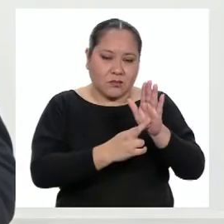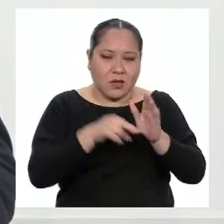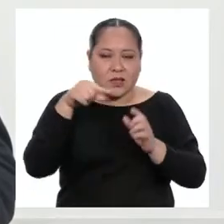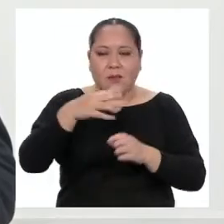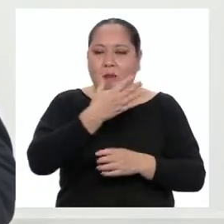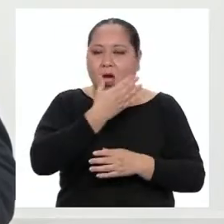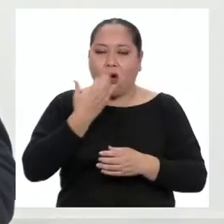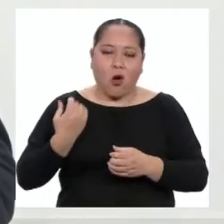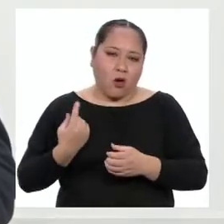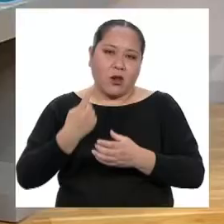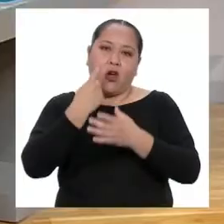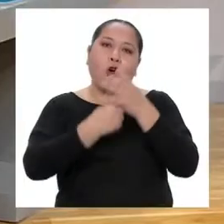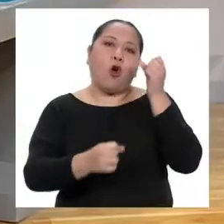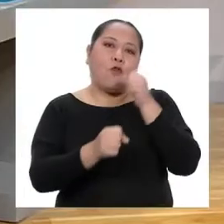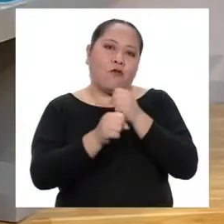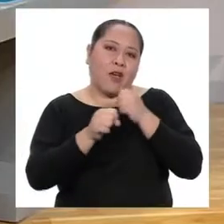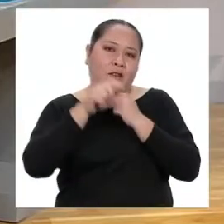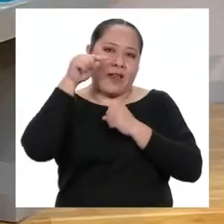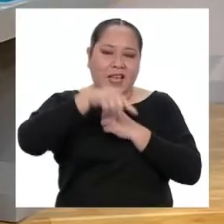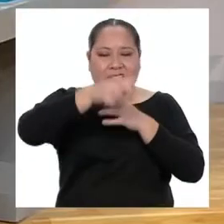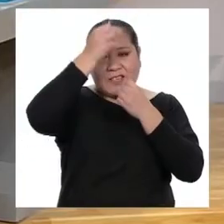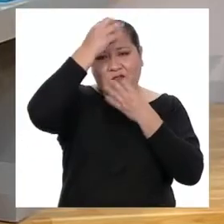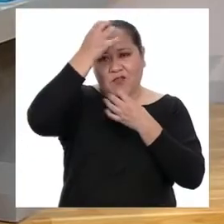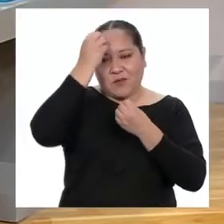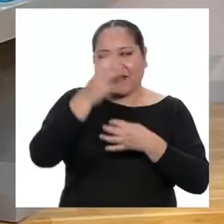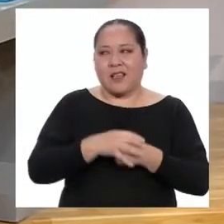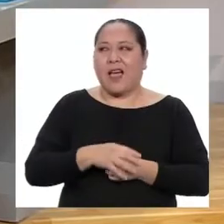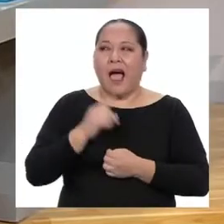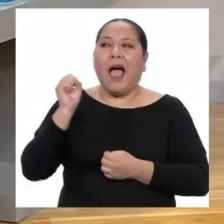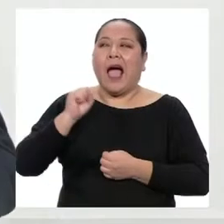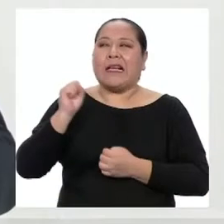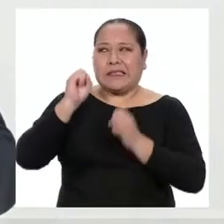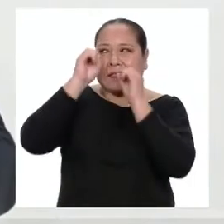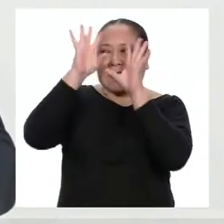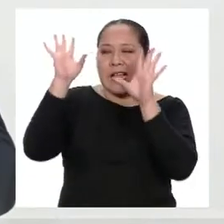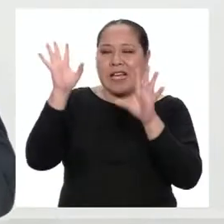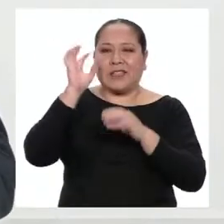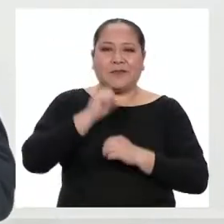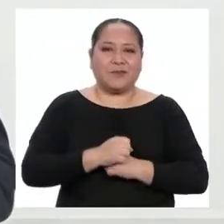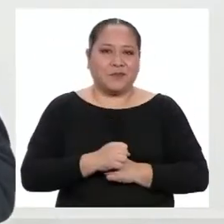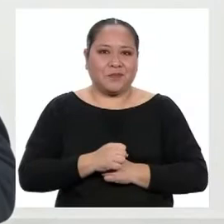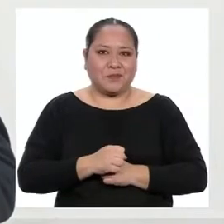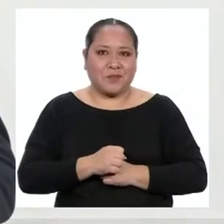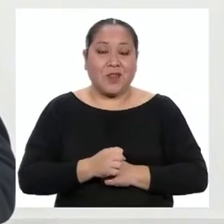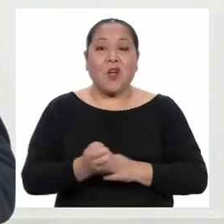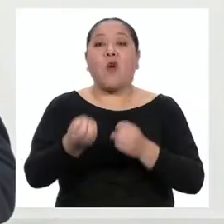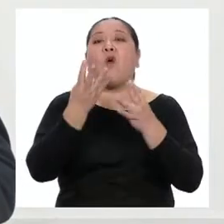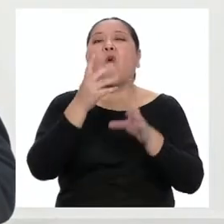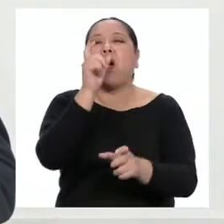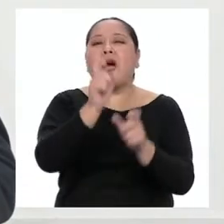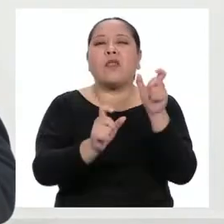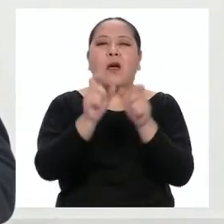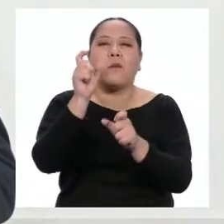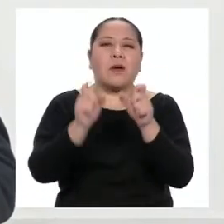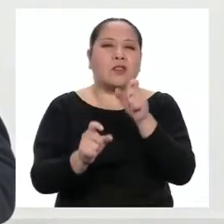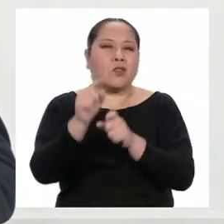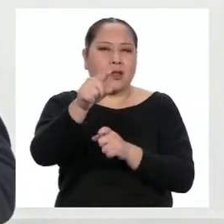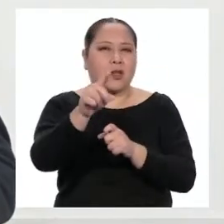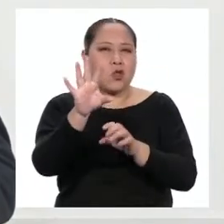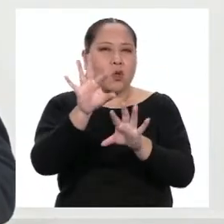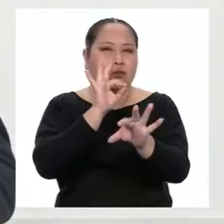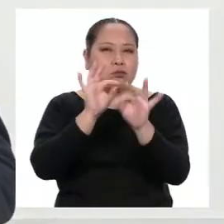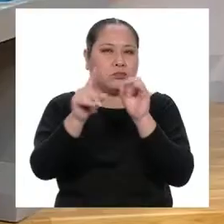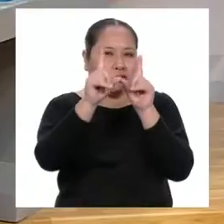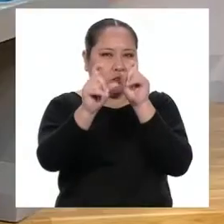confiable será la información. Así sí queda clarito, profe. Definamos la cantidad de personas que tendría tu muestra.